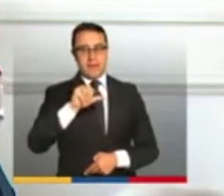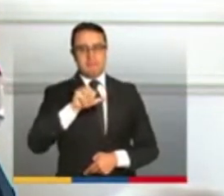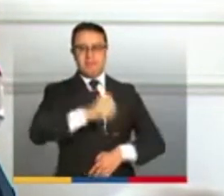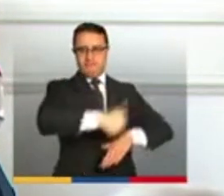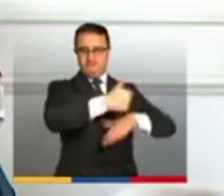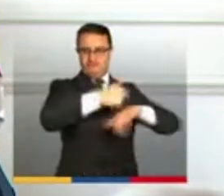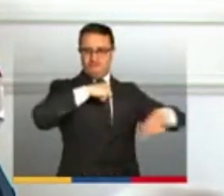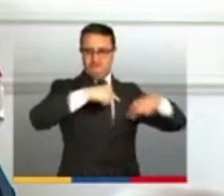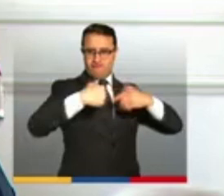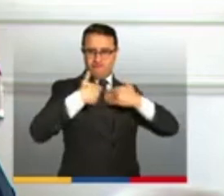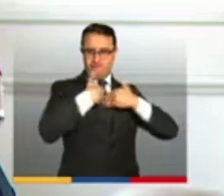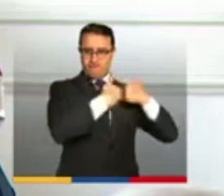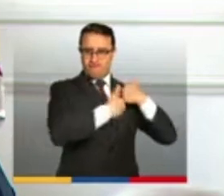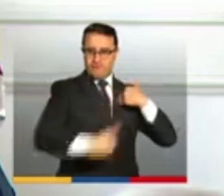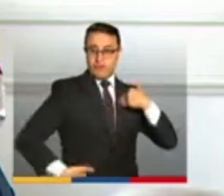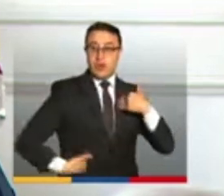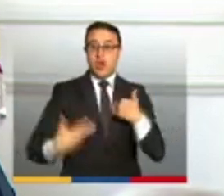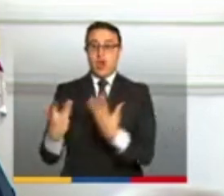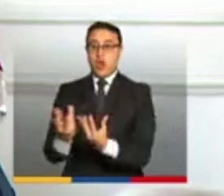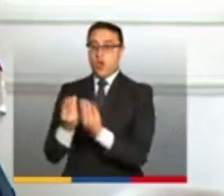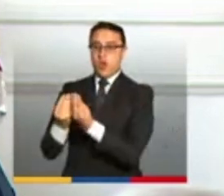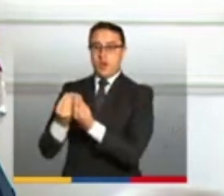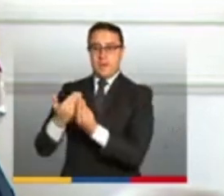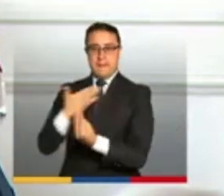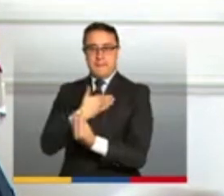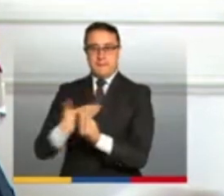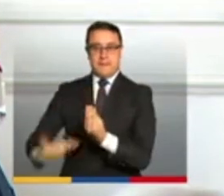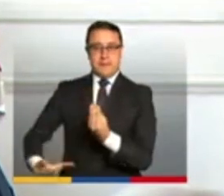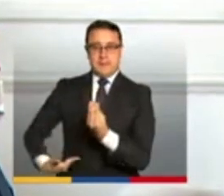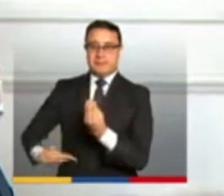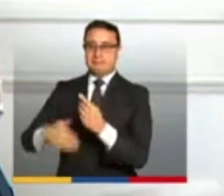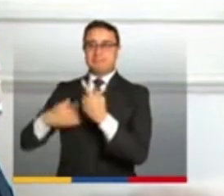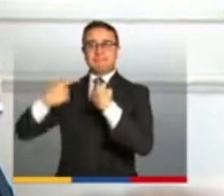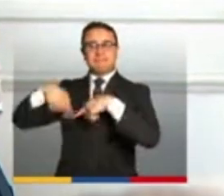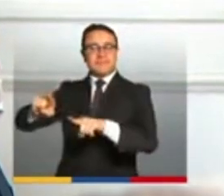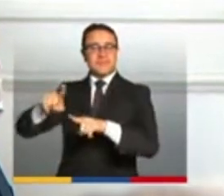consejera presidencial para la juventud, Gabriela Pozo, ¿dónde está Gabriela?